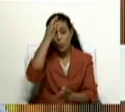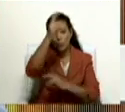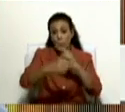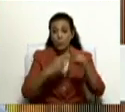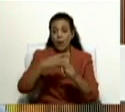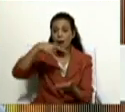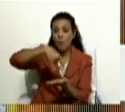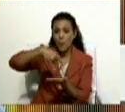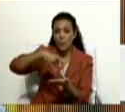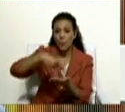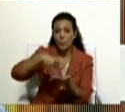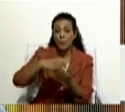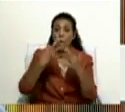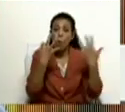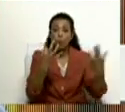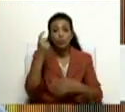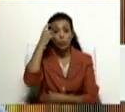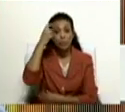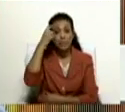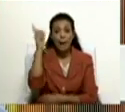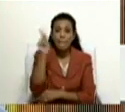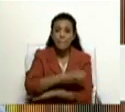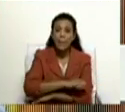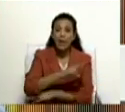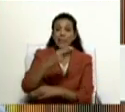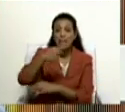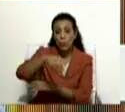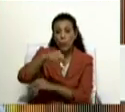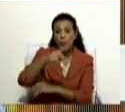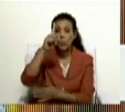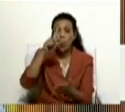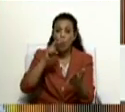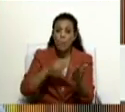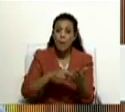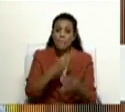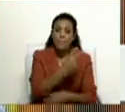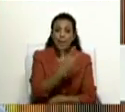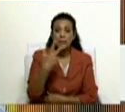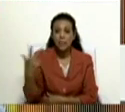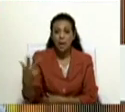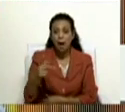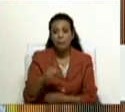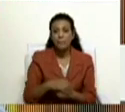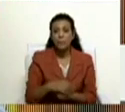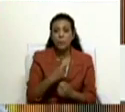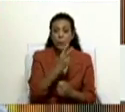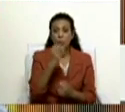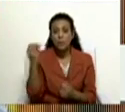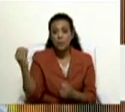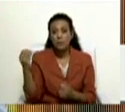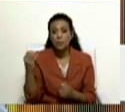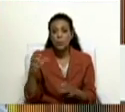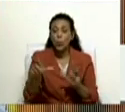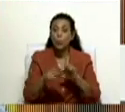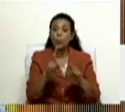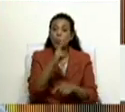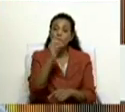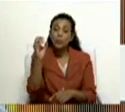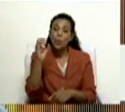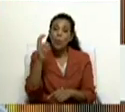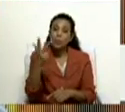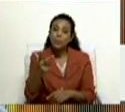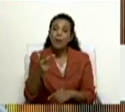caraboo a los 8 días del mes de noviembre del 2023 años 213 de la independencia